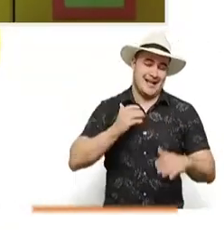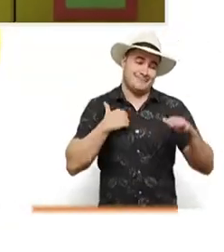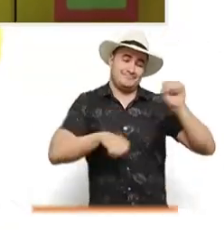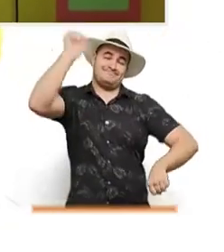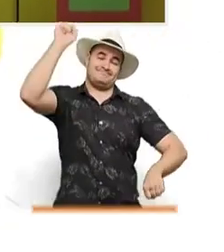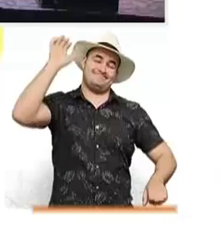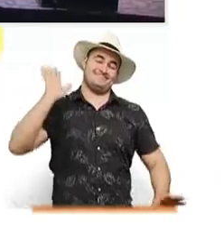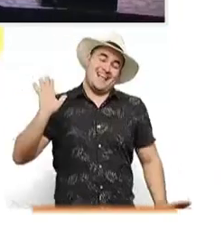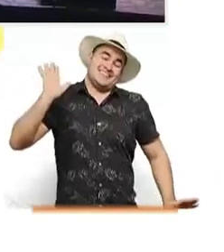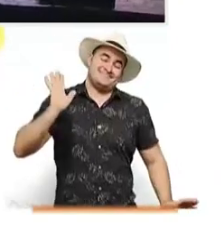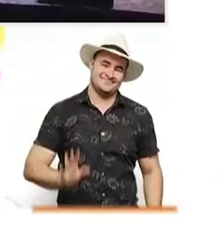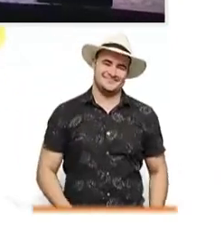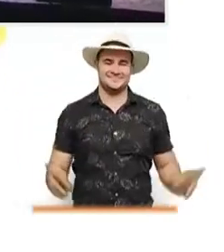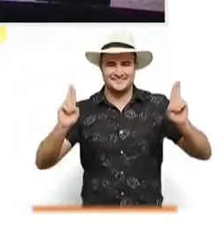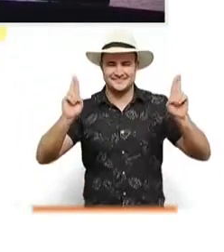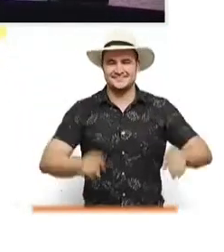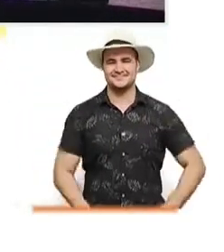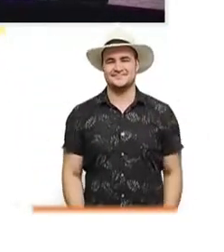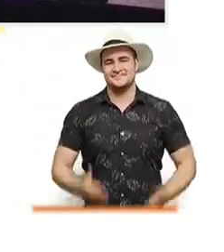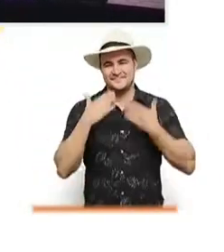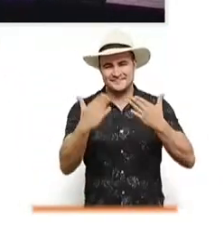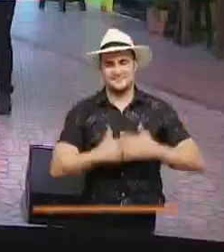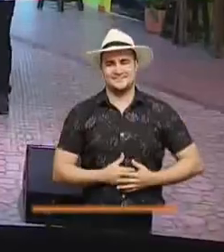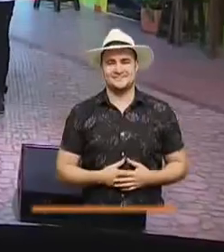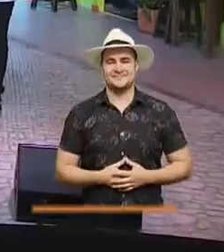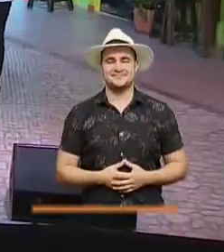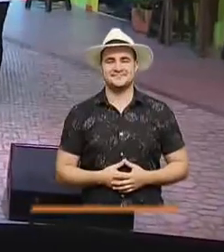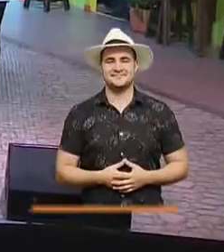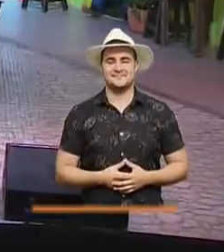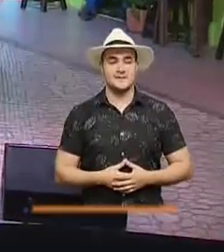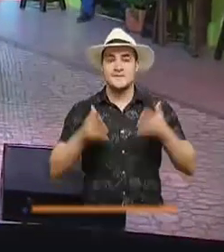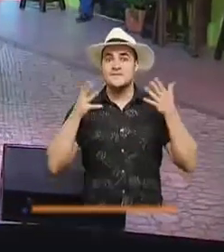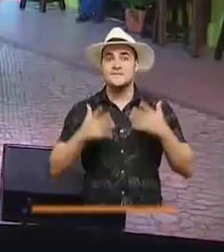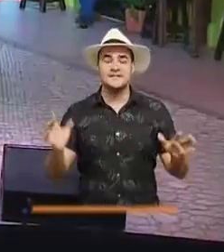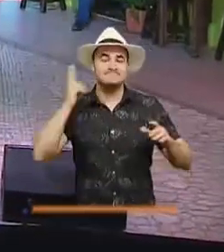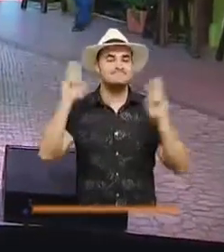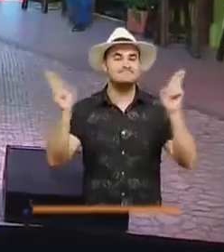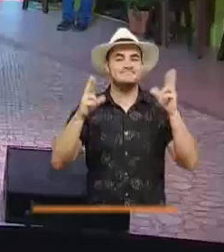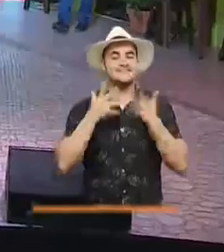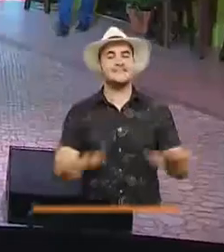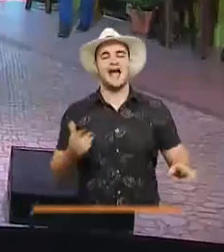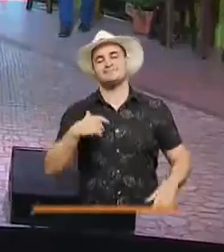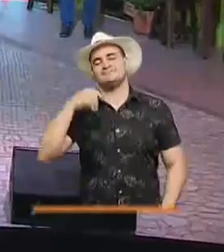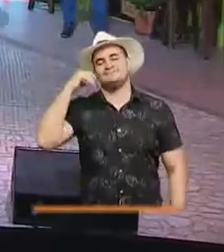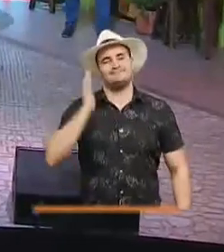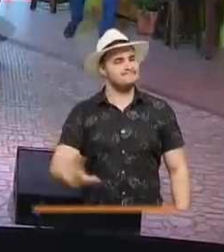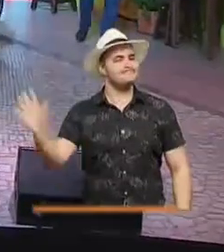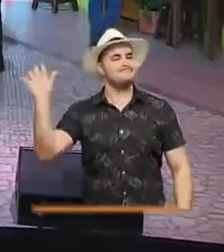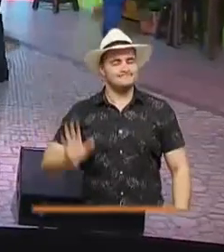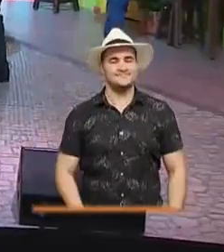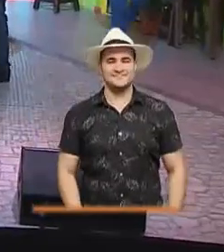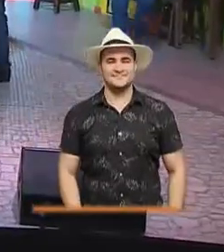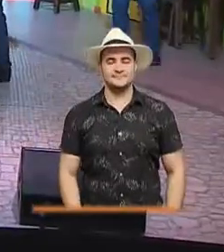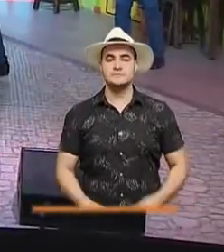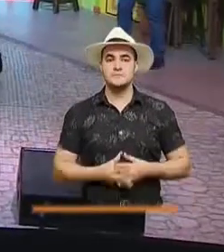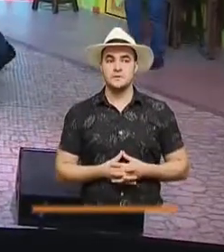podés quitar. Gracias. Suena, suena la campana, señores.